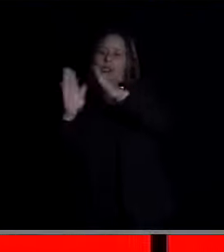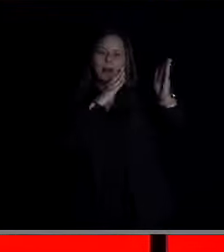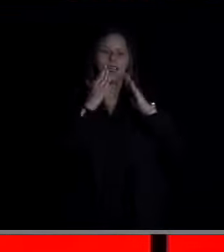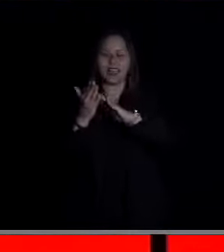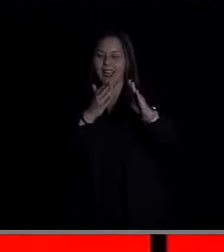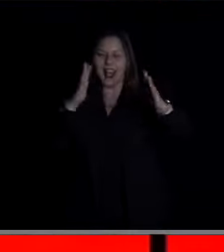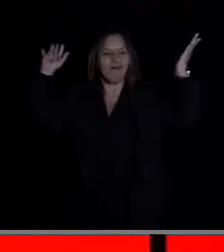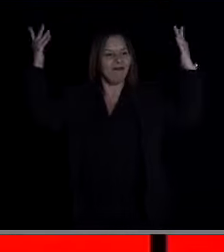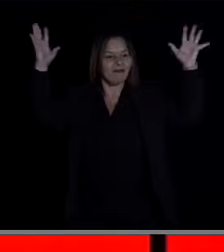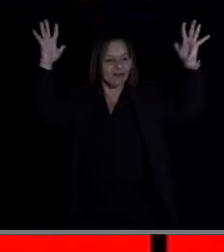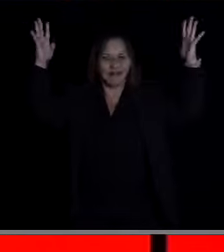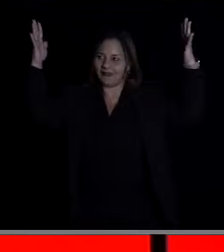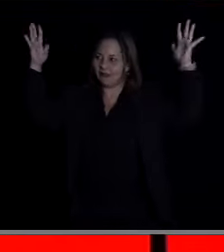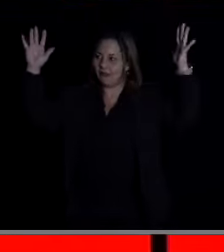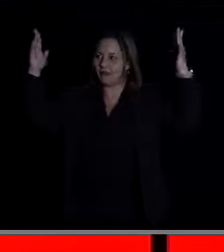ese aplauso.